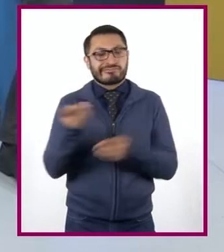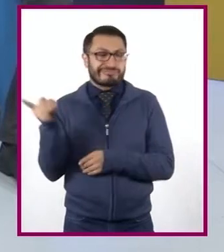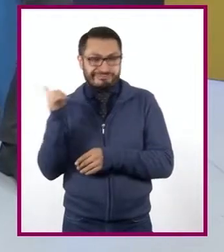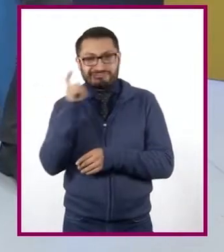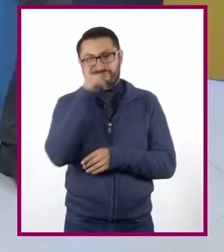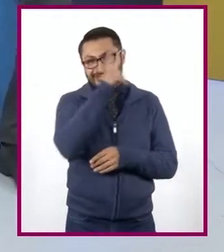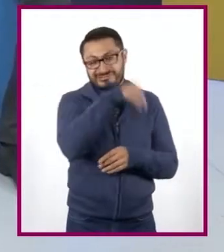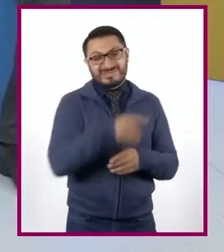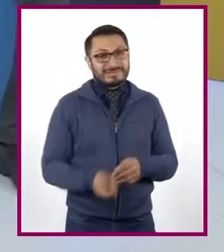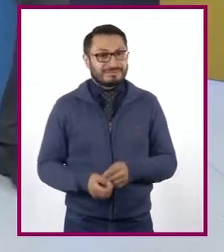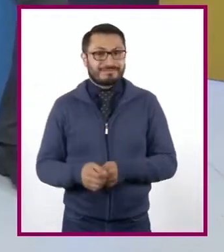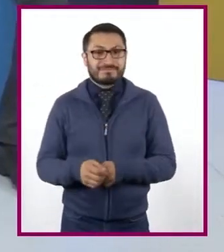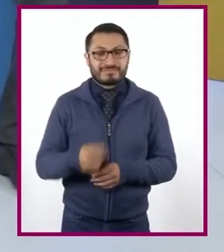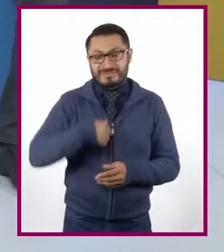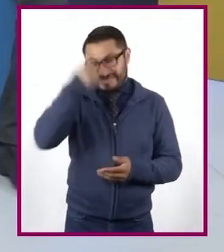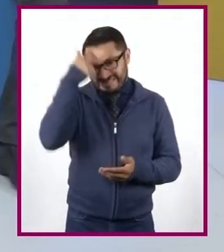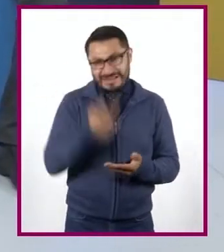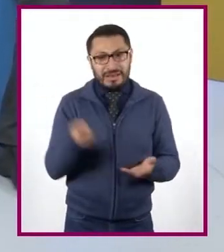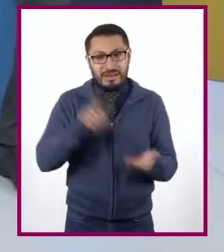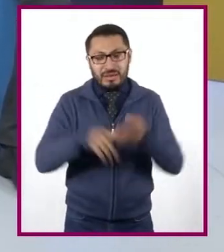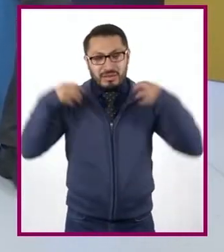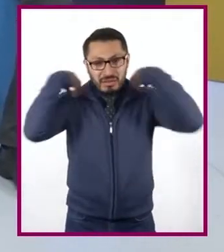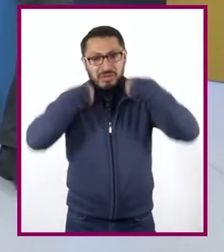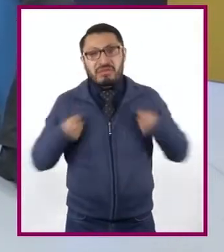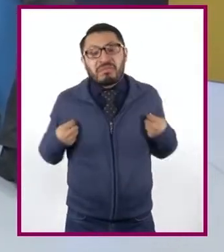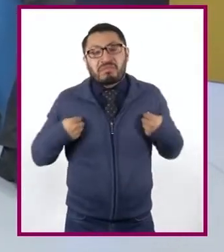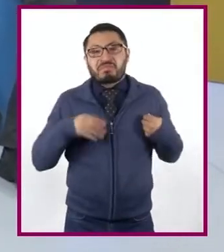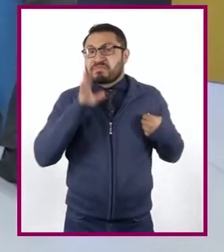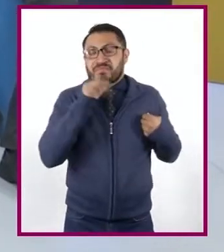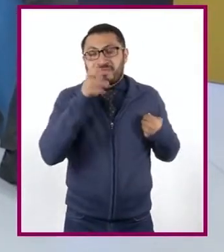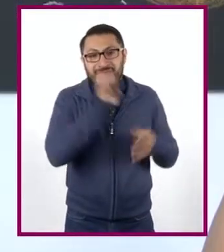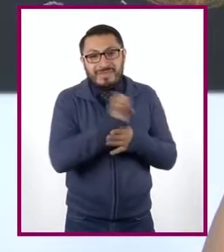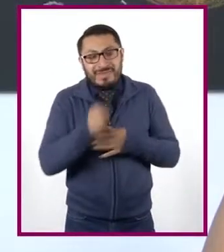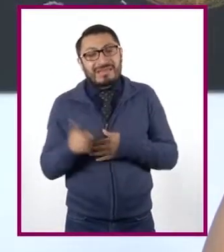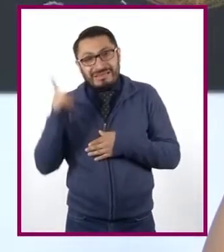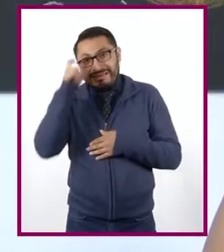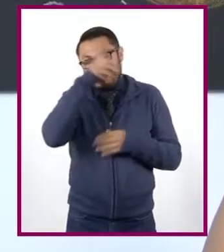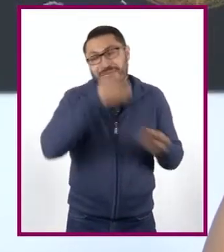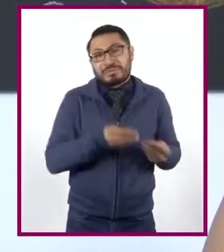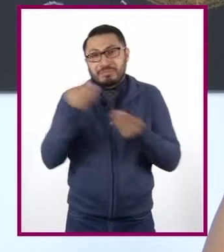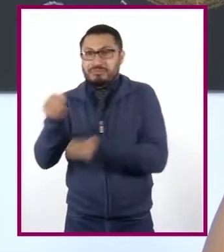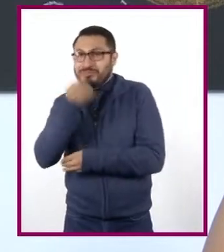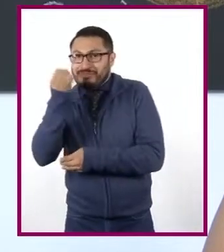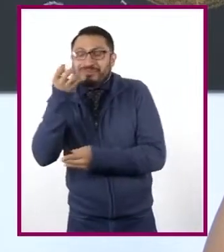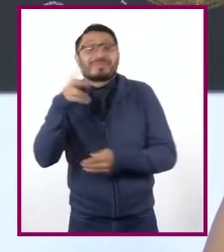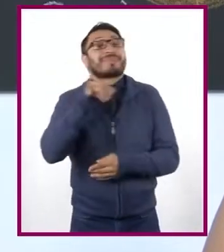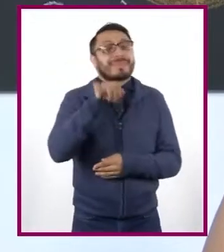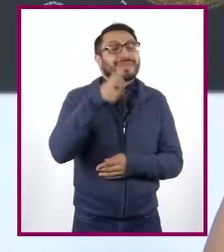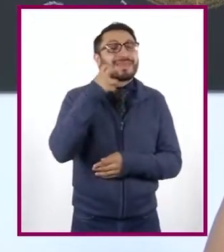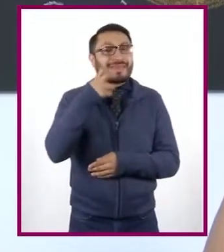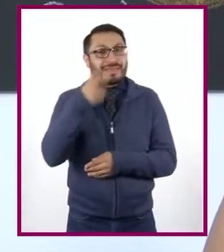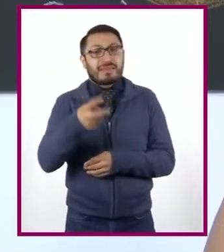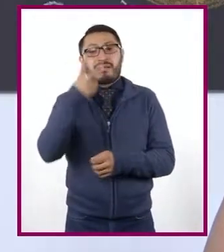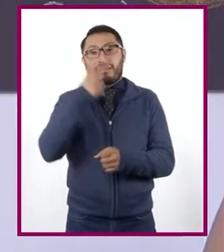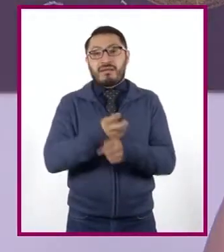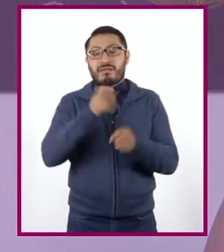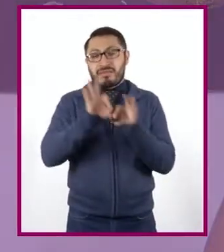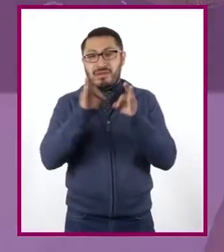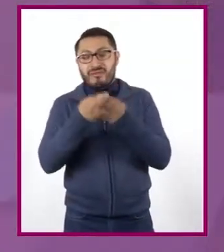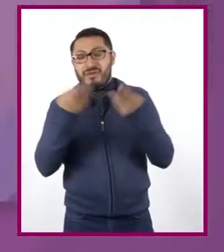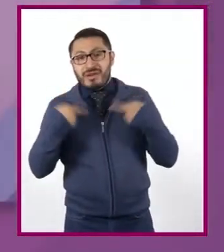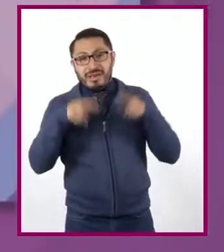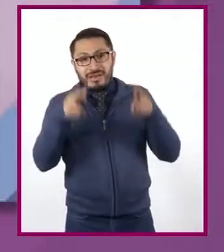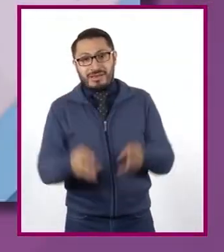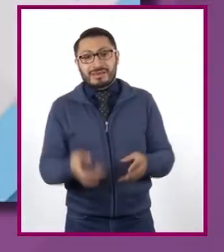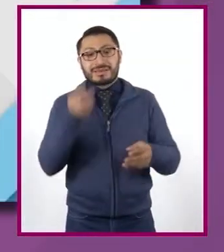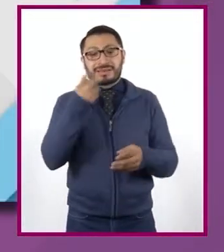Bueno, creo que no cabría en su mochila, así que sería difícil llevarlo. Claro, por ello, una segunda forma de representar